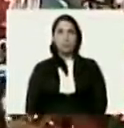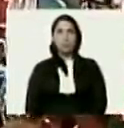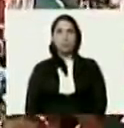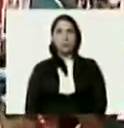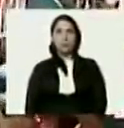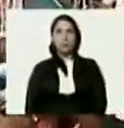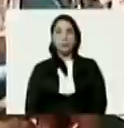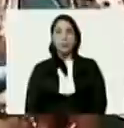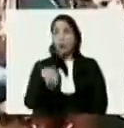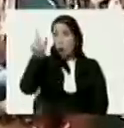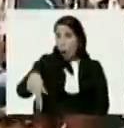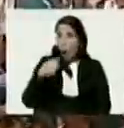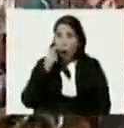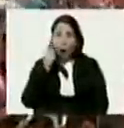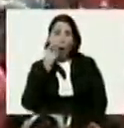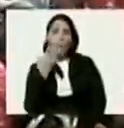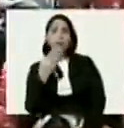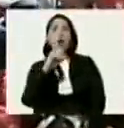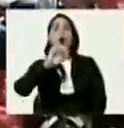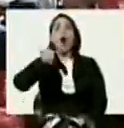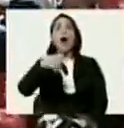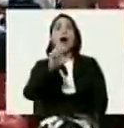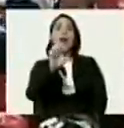Fue Fabricio Ojeda,